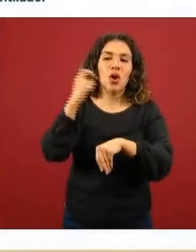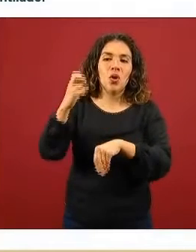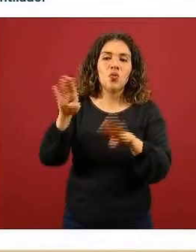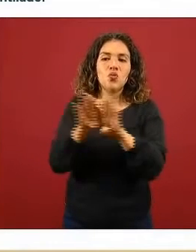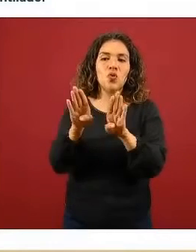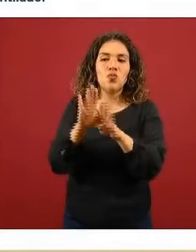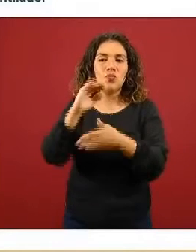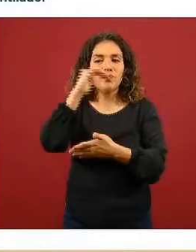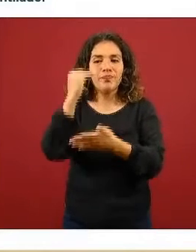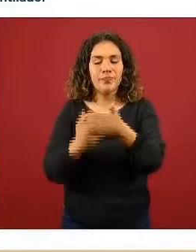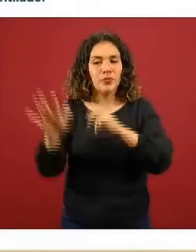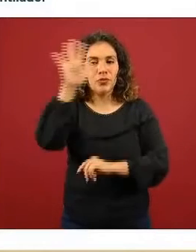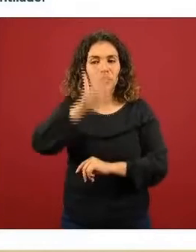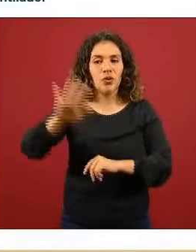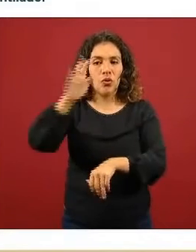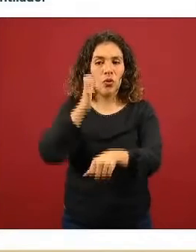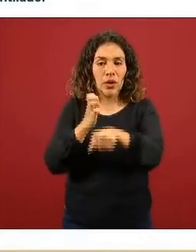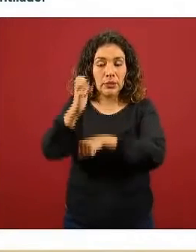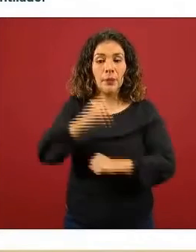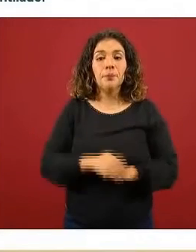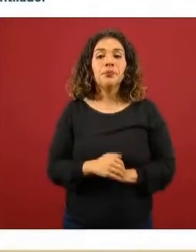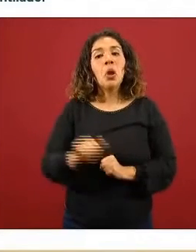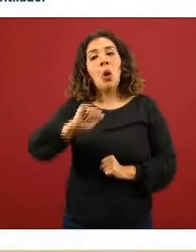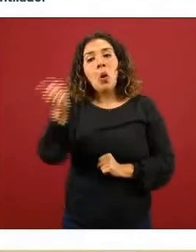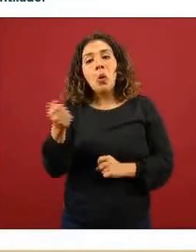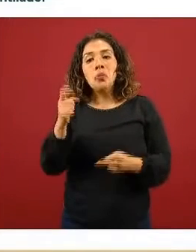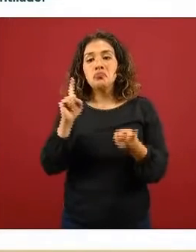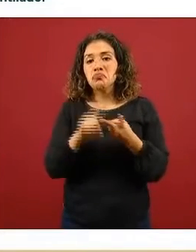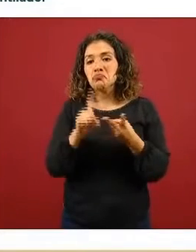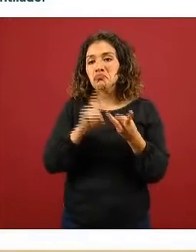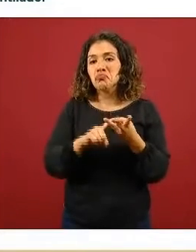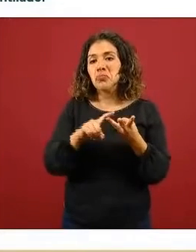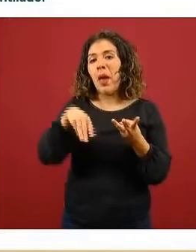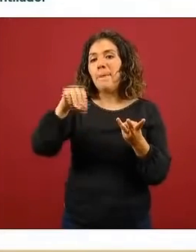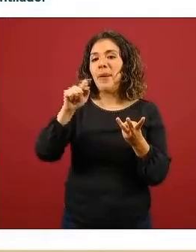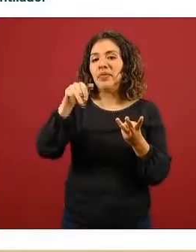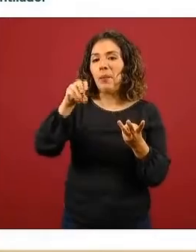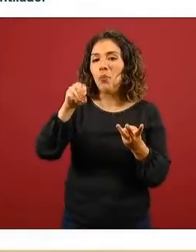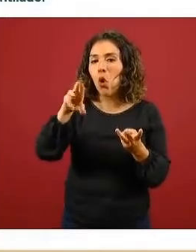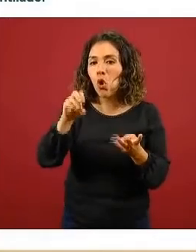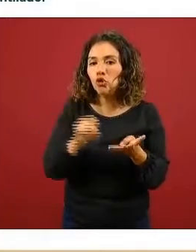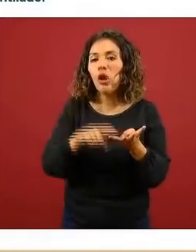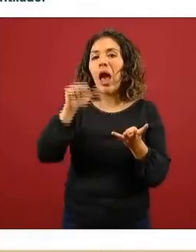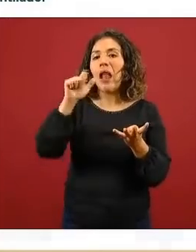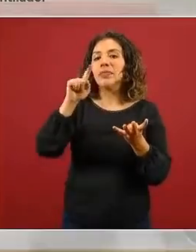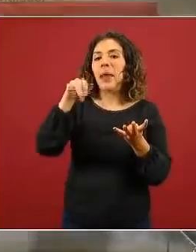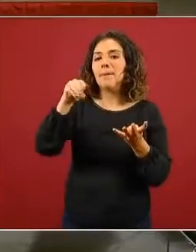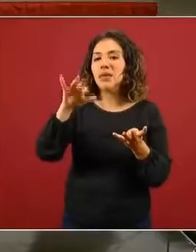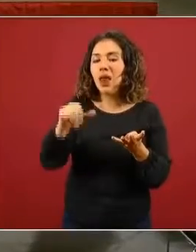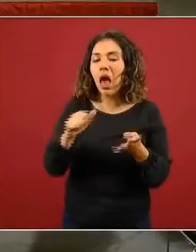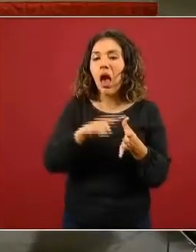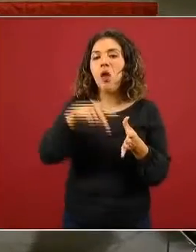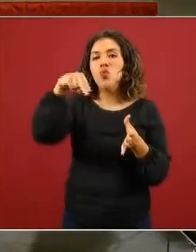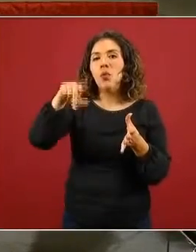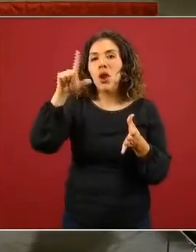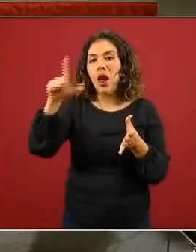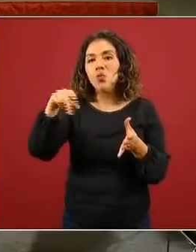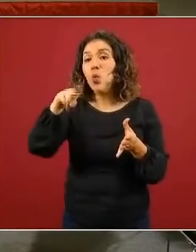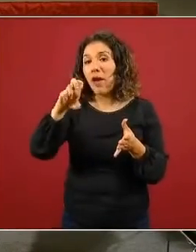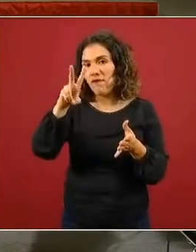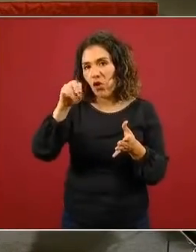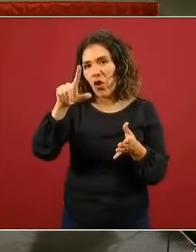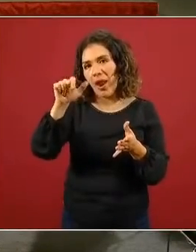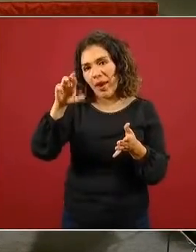comportamiento de todo el estado. Otros, como en este caso Matamoros, como Altamira, como Nuevo Laredo y mismo